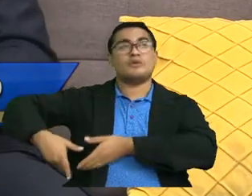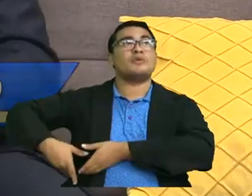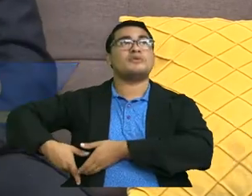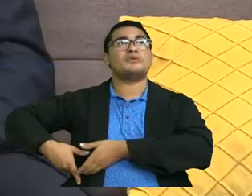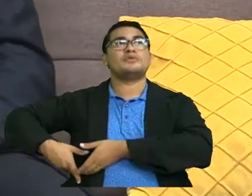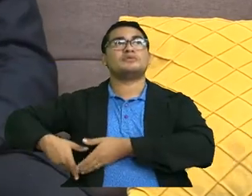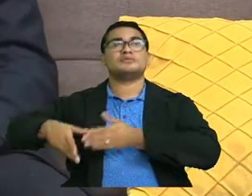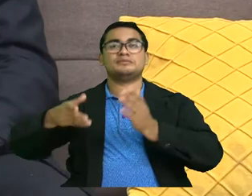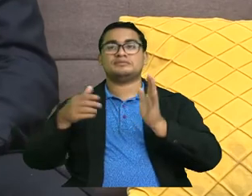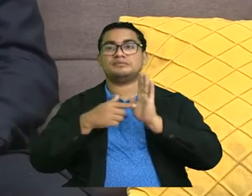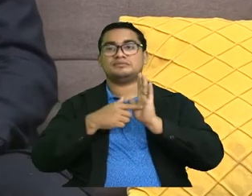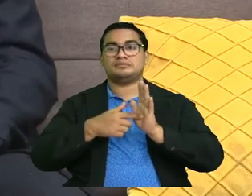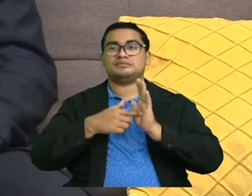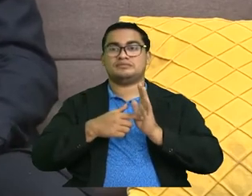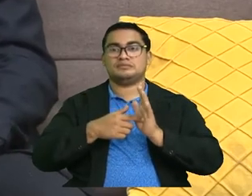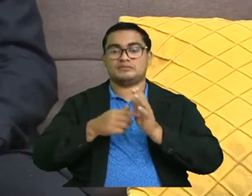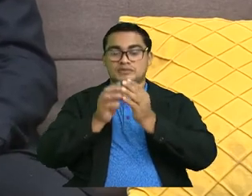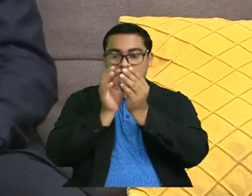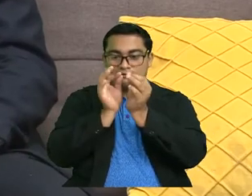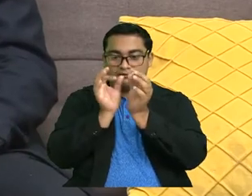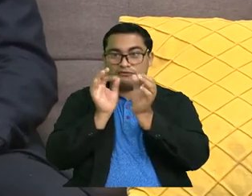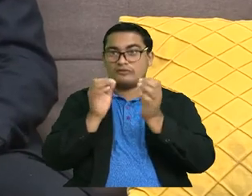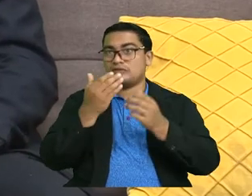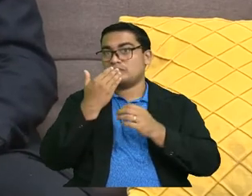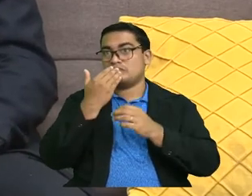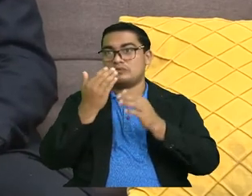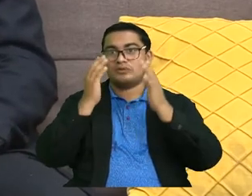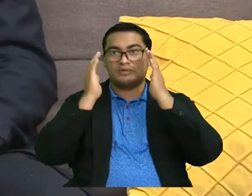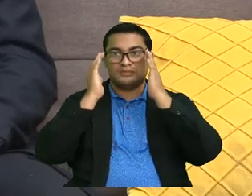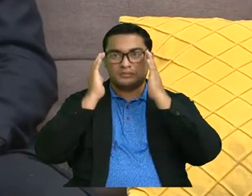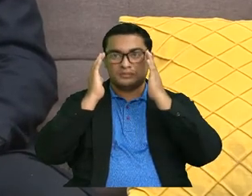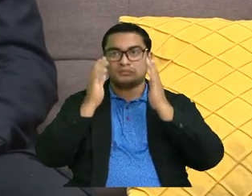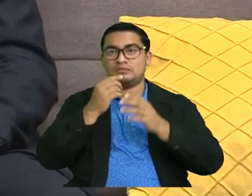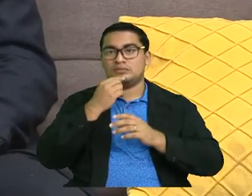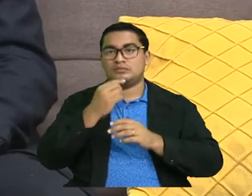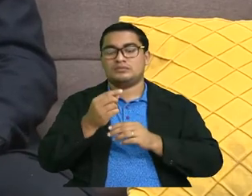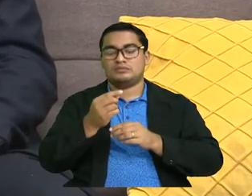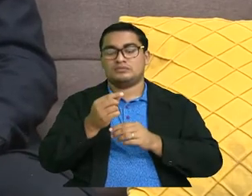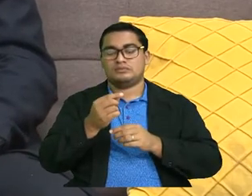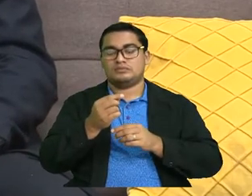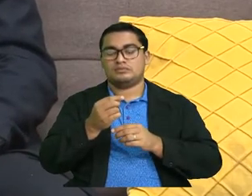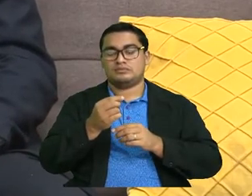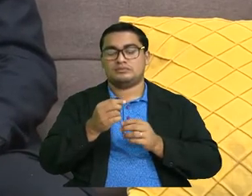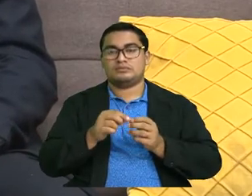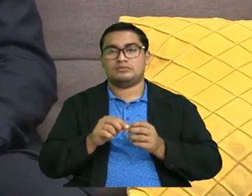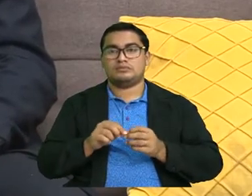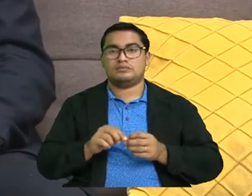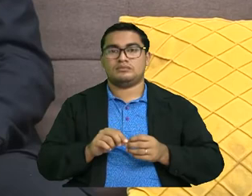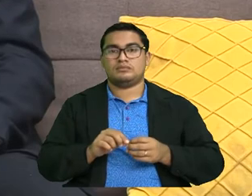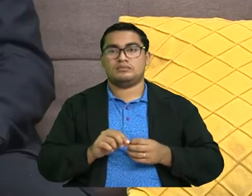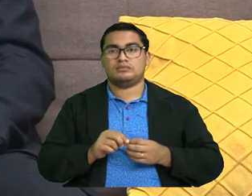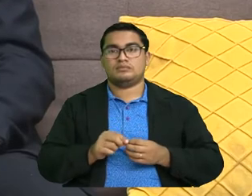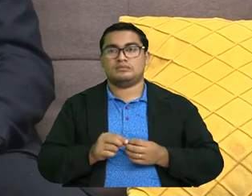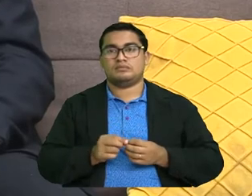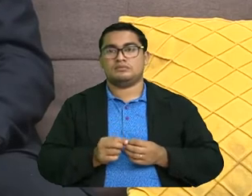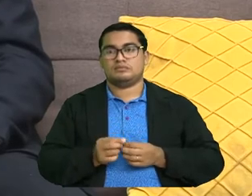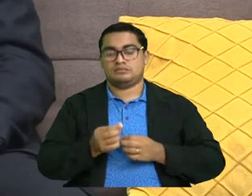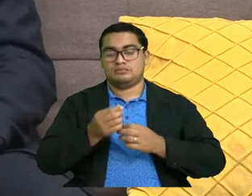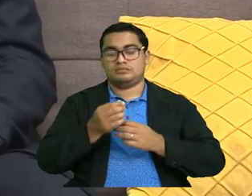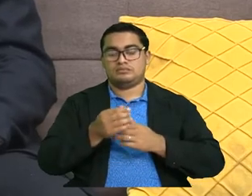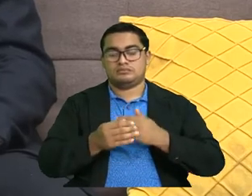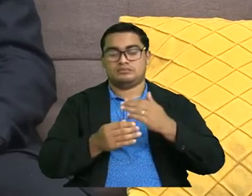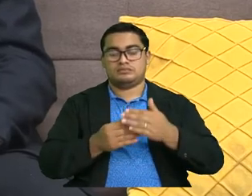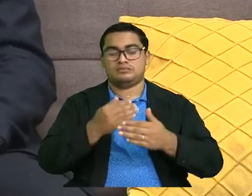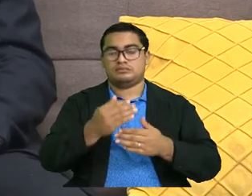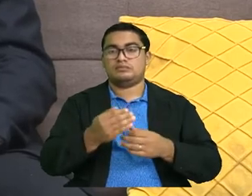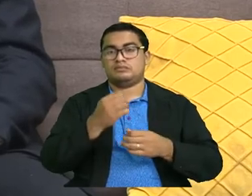que no sintas aquello áspero, duro y que decías, traumaron a la bestia cuando la sacrificaron. O sea, es un proceso. Entonces,